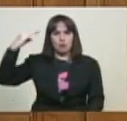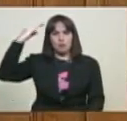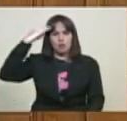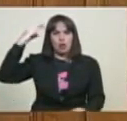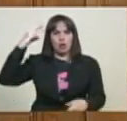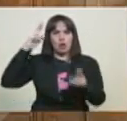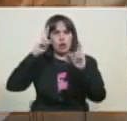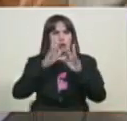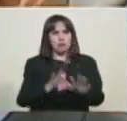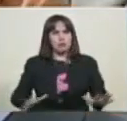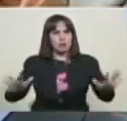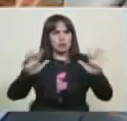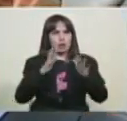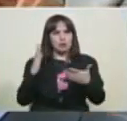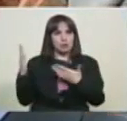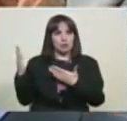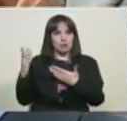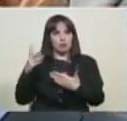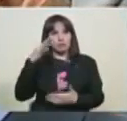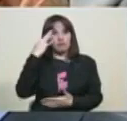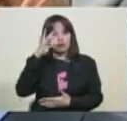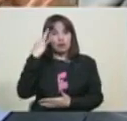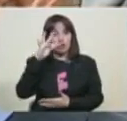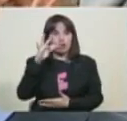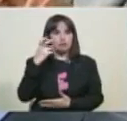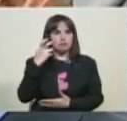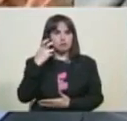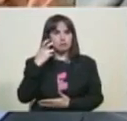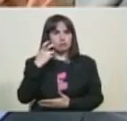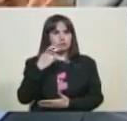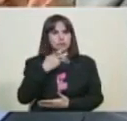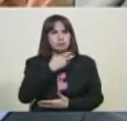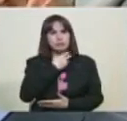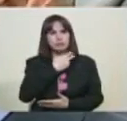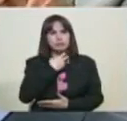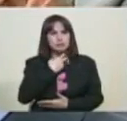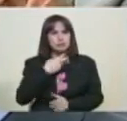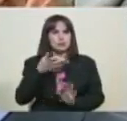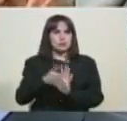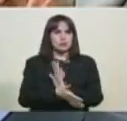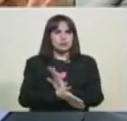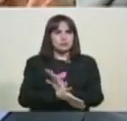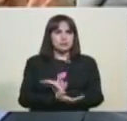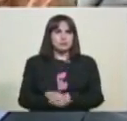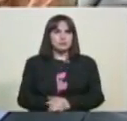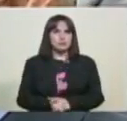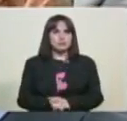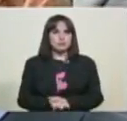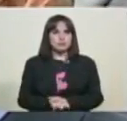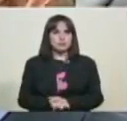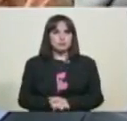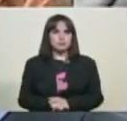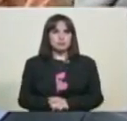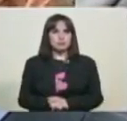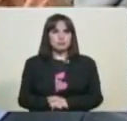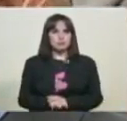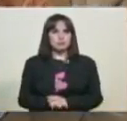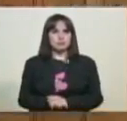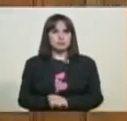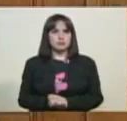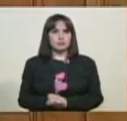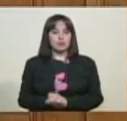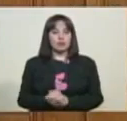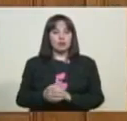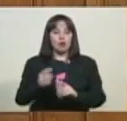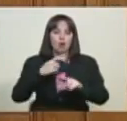Republicano, fiscal general de la República, doctor Tarek William Saab, ciudadano